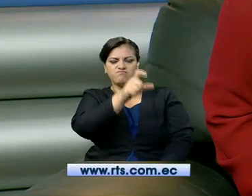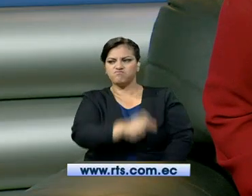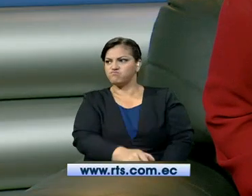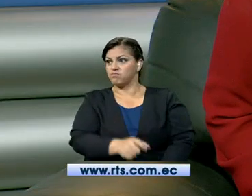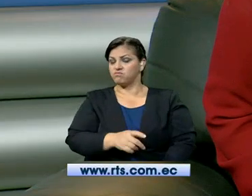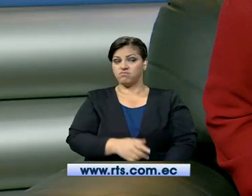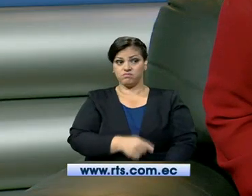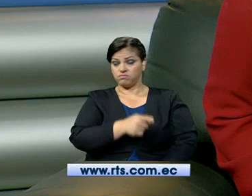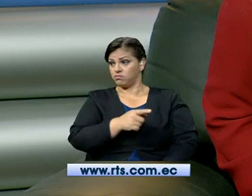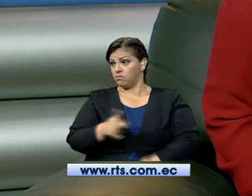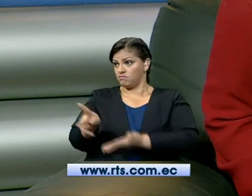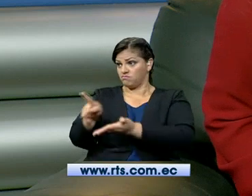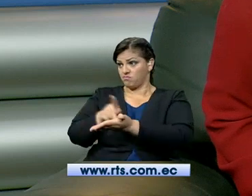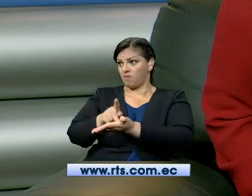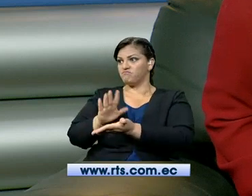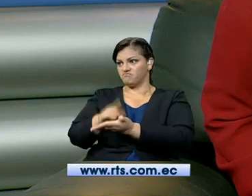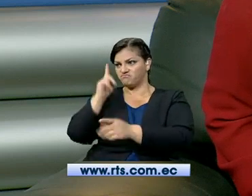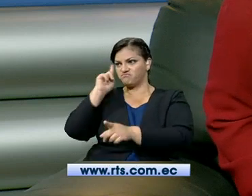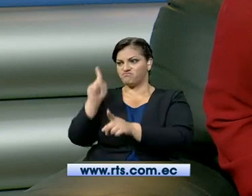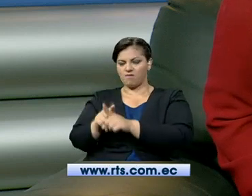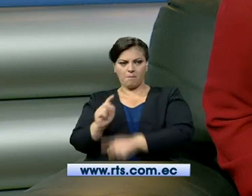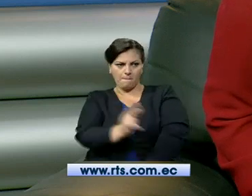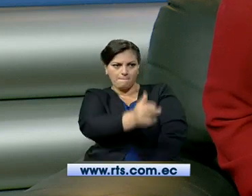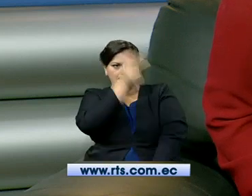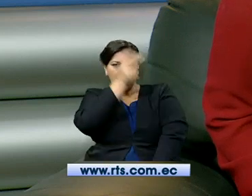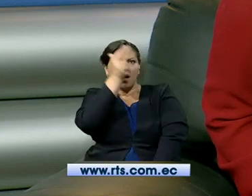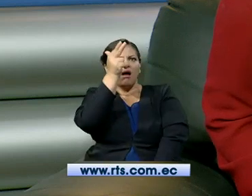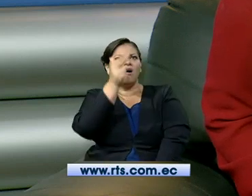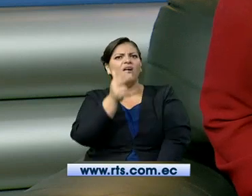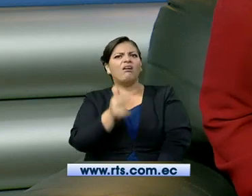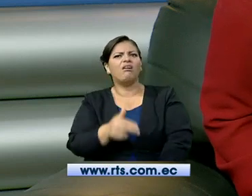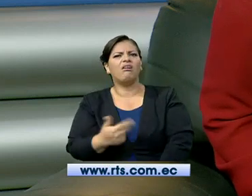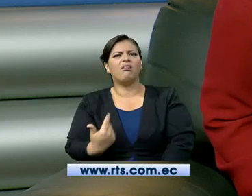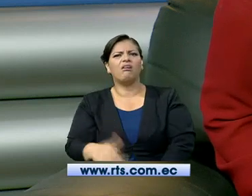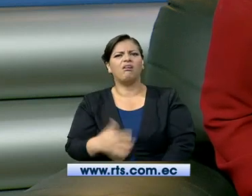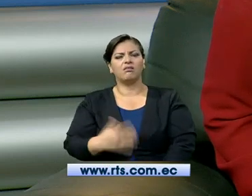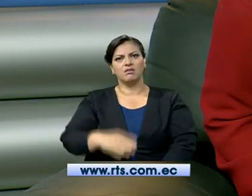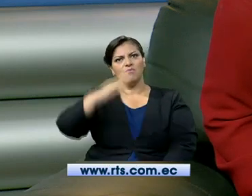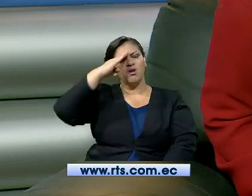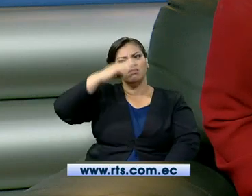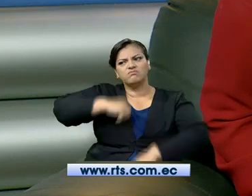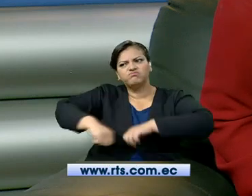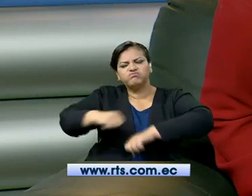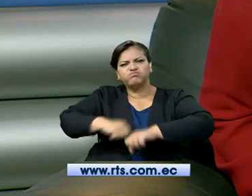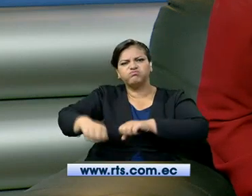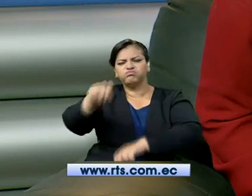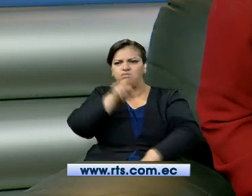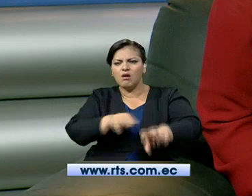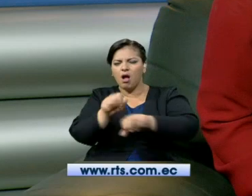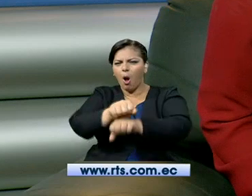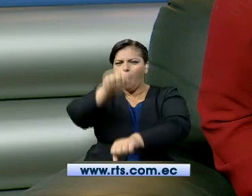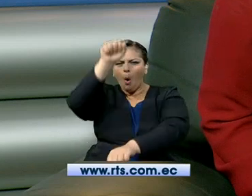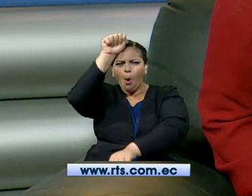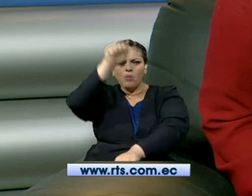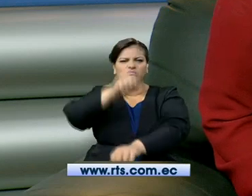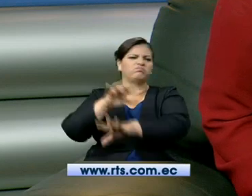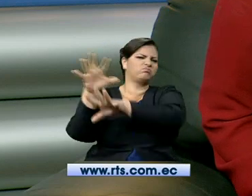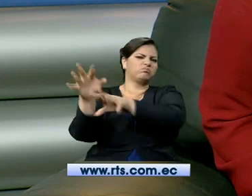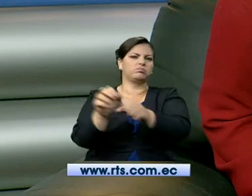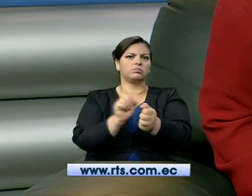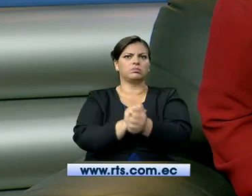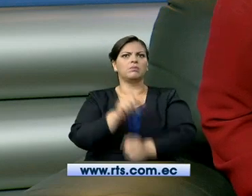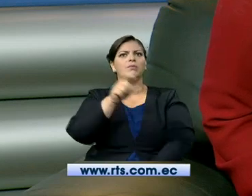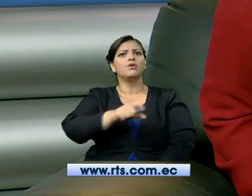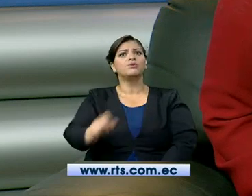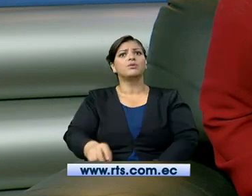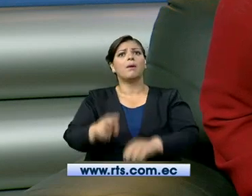unidades especiales de la Policía Nacional. Hubo 21 detenidos, entre ellos 7 mujeres, así como un menor